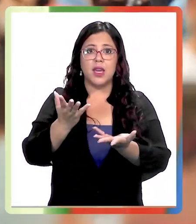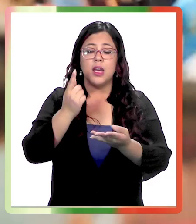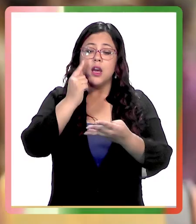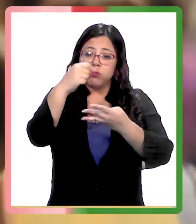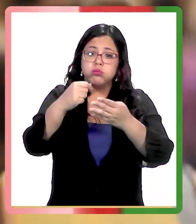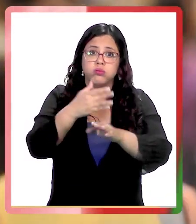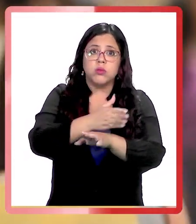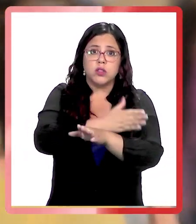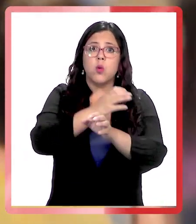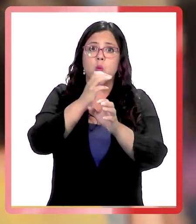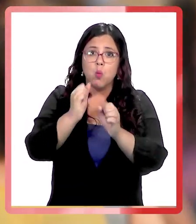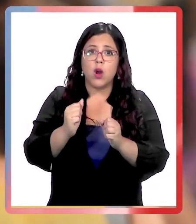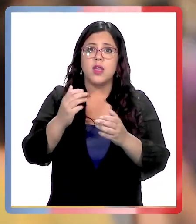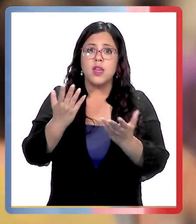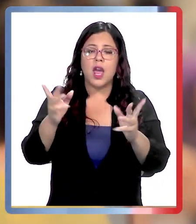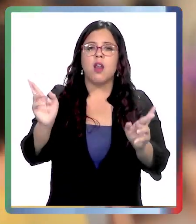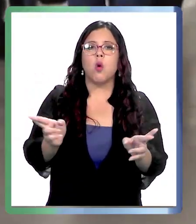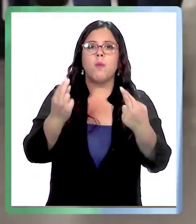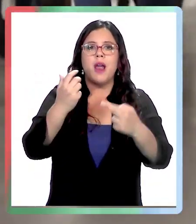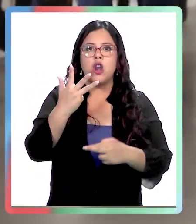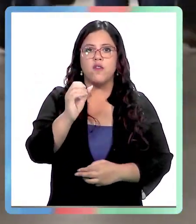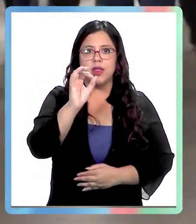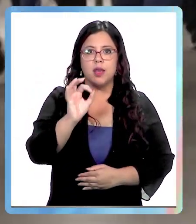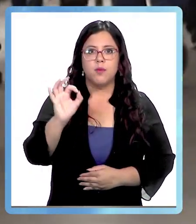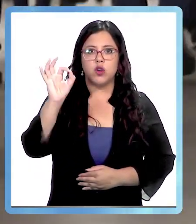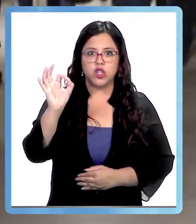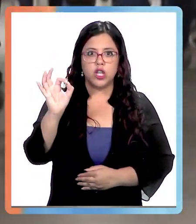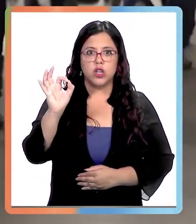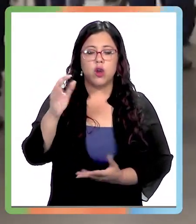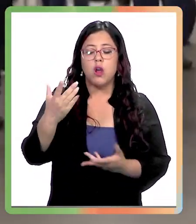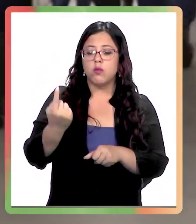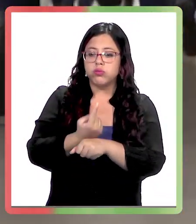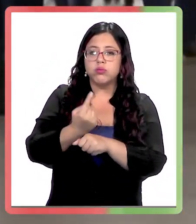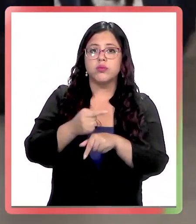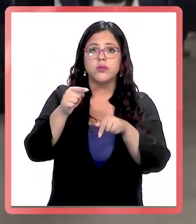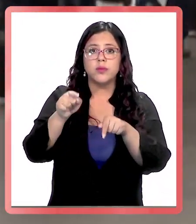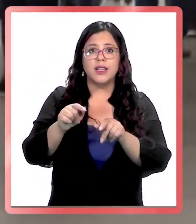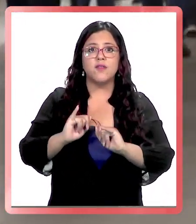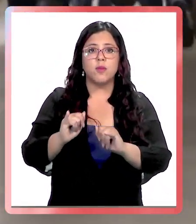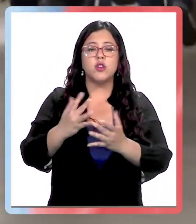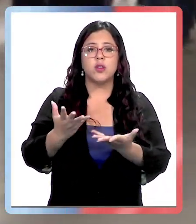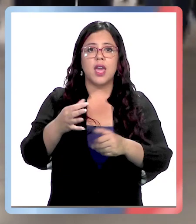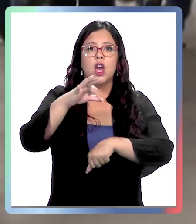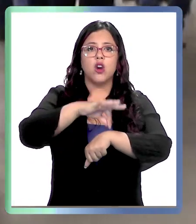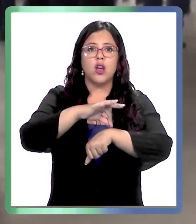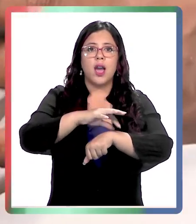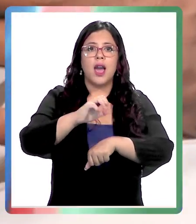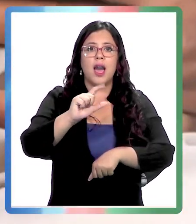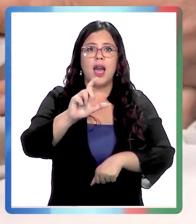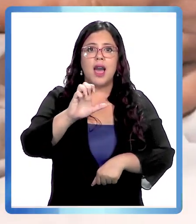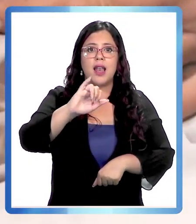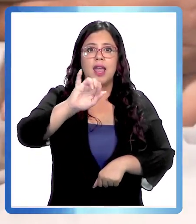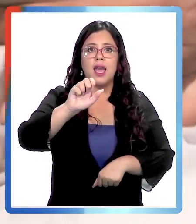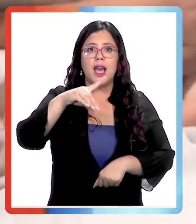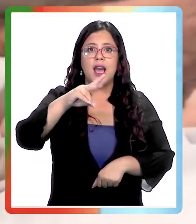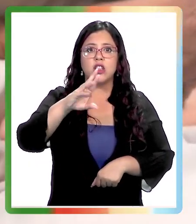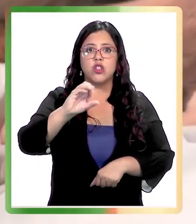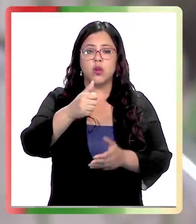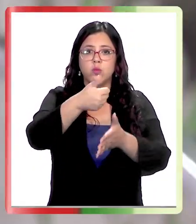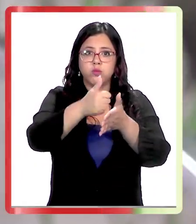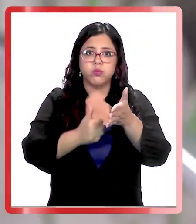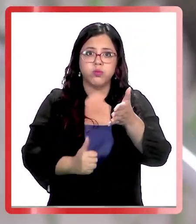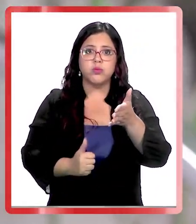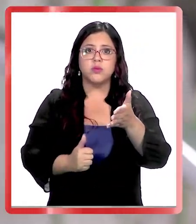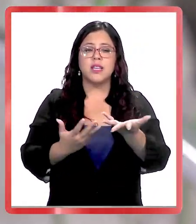diagnosticada a tiempo, se puede curar en un 90% de los casos. Para conversar de esto en detalle, estamos con el doctor Alejandro Barrera,